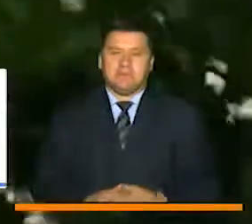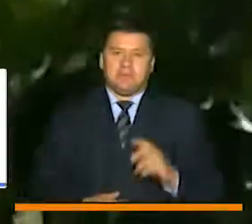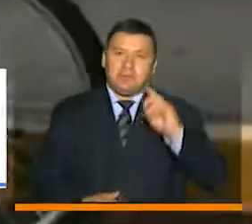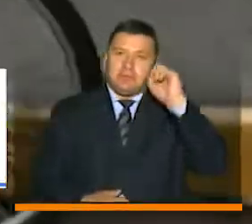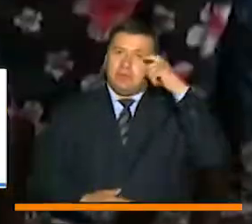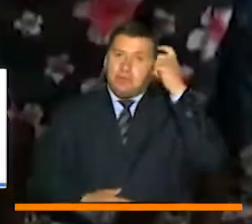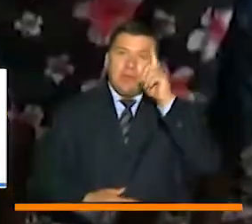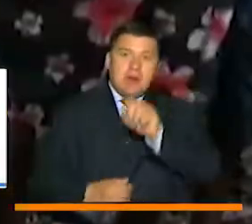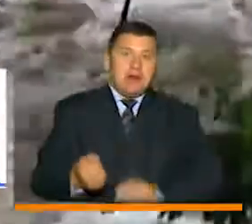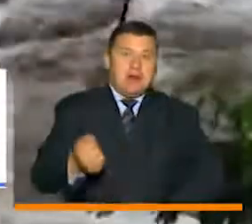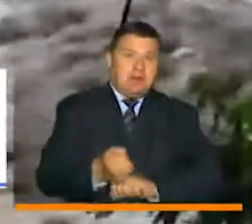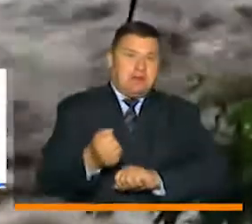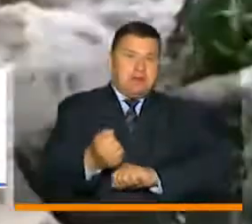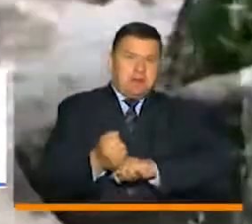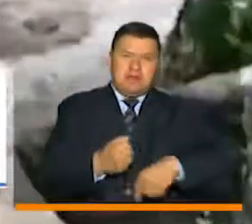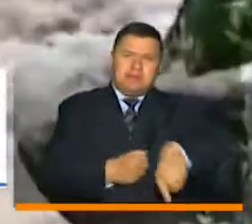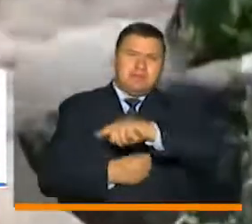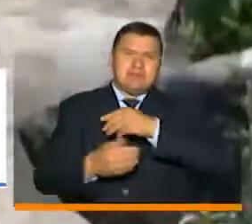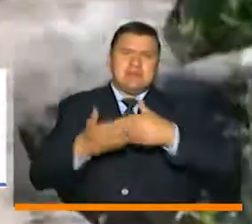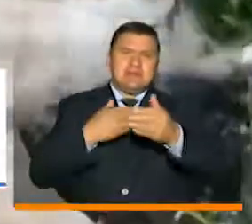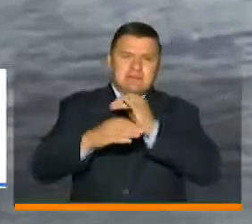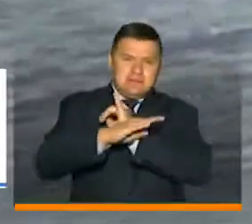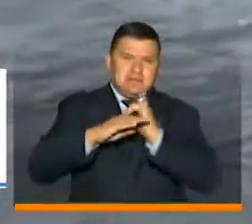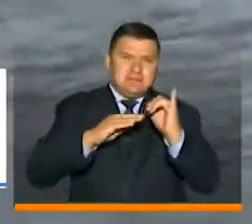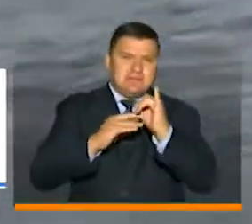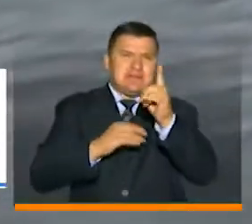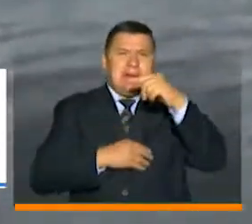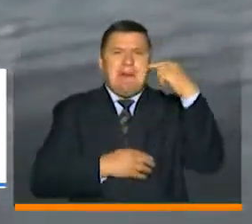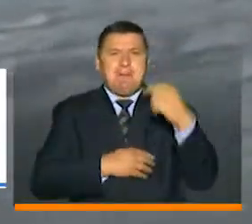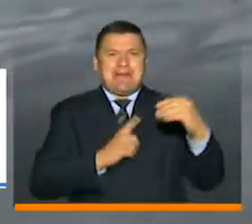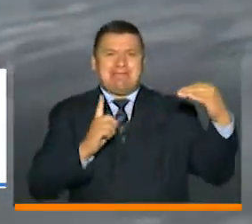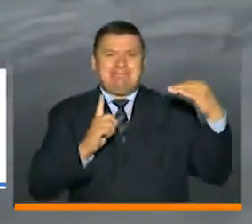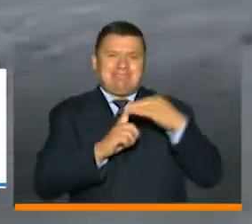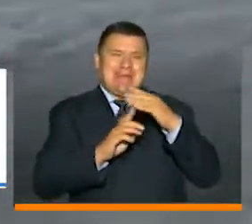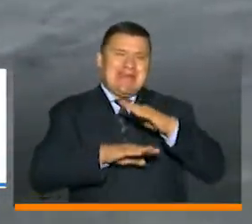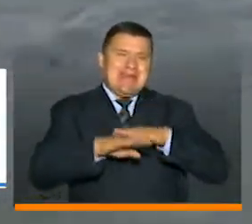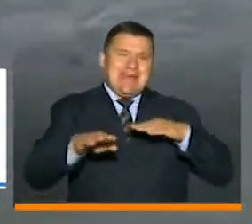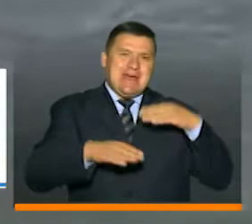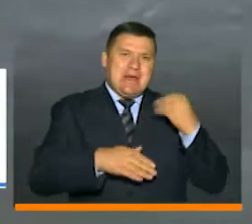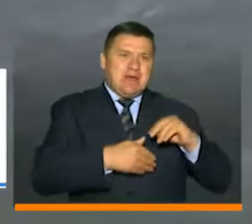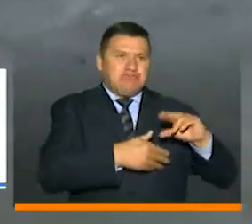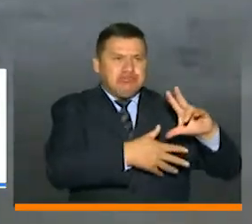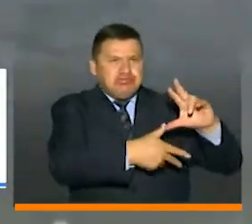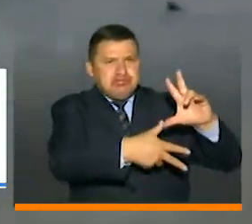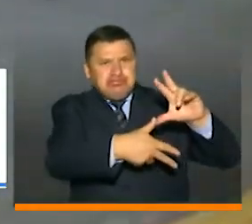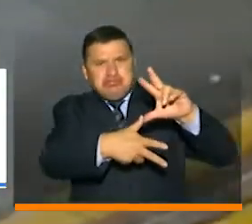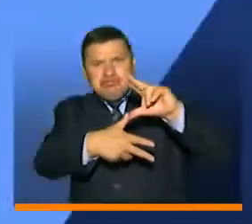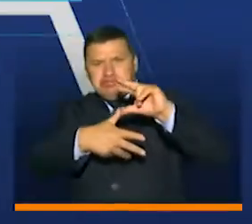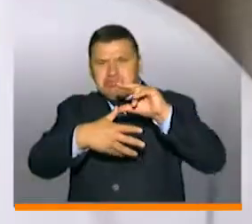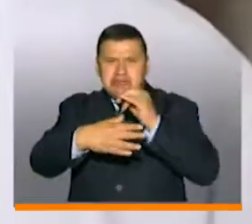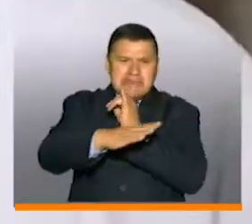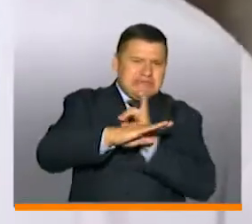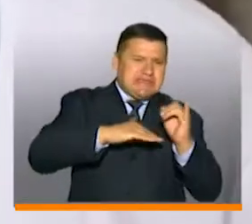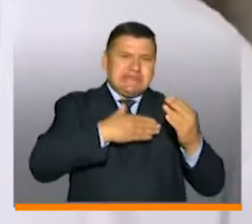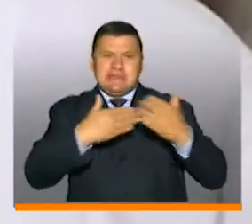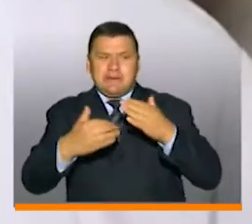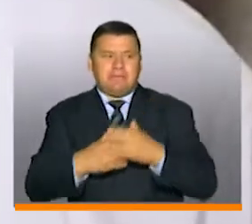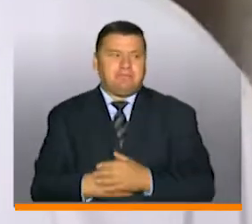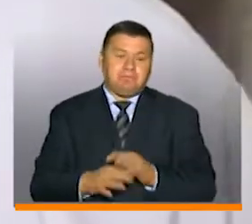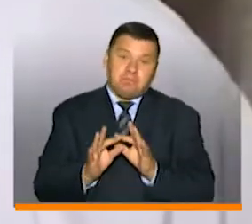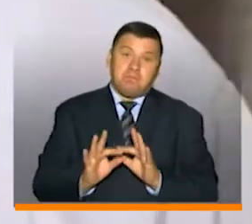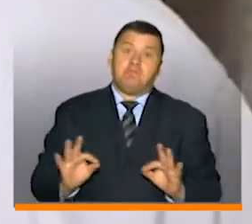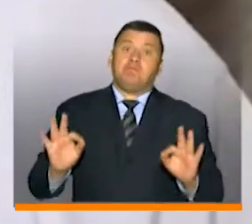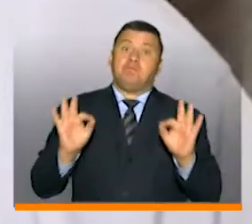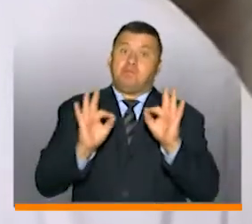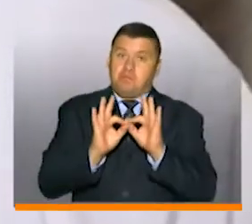Gobierno sigue apoyando a habitantes de San Andrés que resultaron afectados tras coletazo del huracán Eta. Importantes